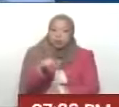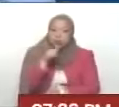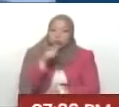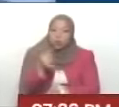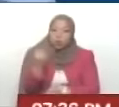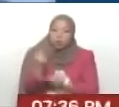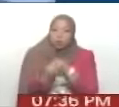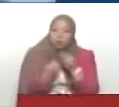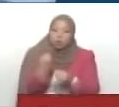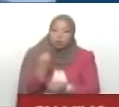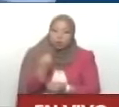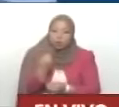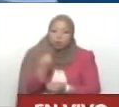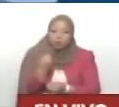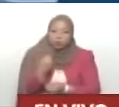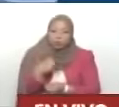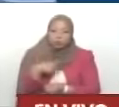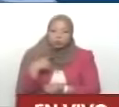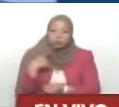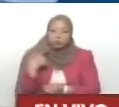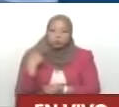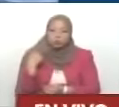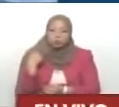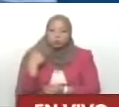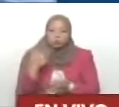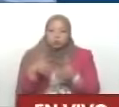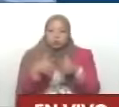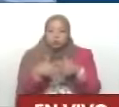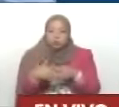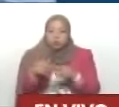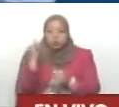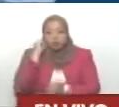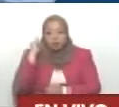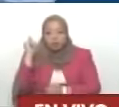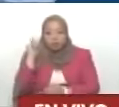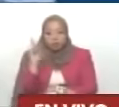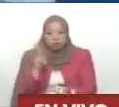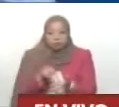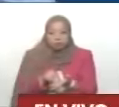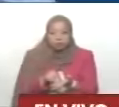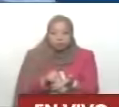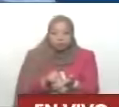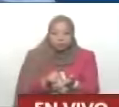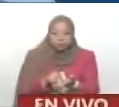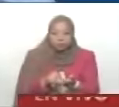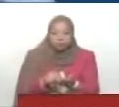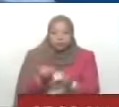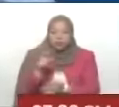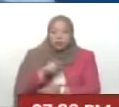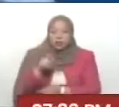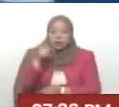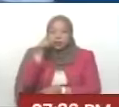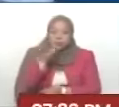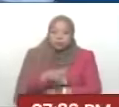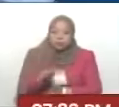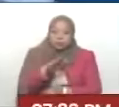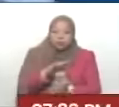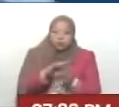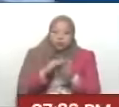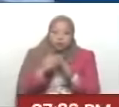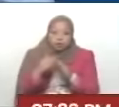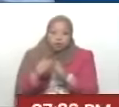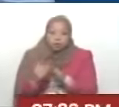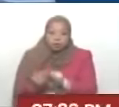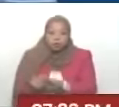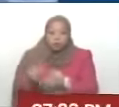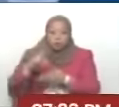a ver, últimamente he estado diciendo esta idea, la necesidad de que la comunidad de Estados